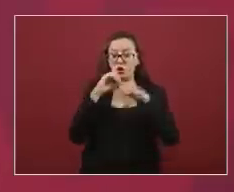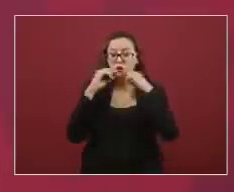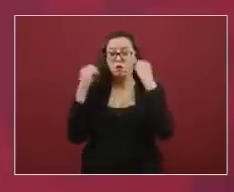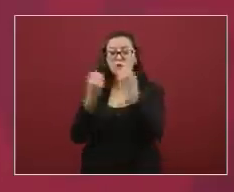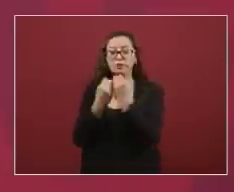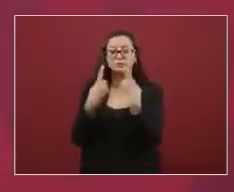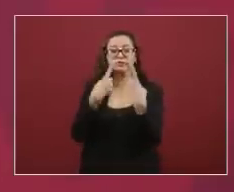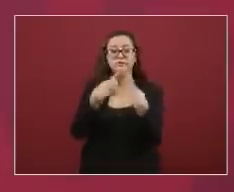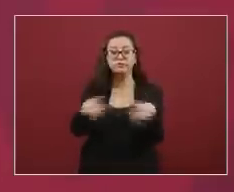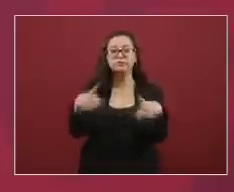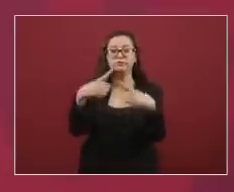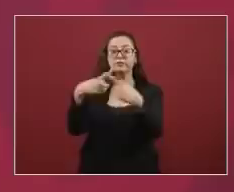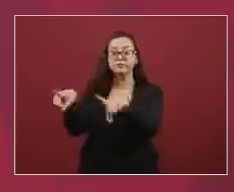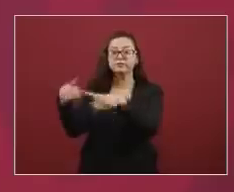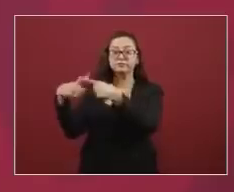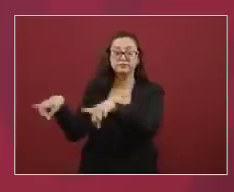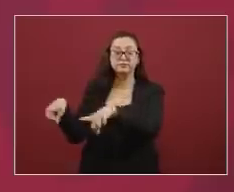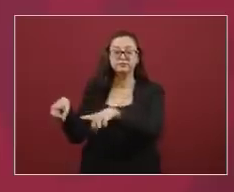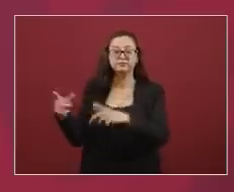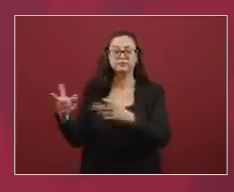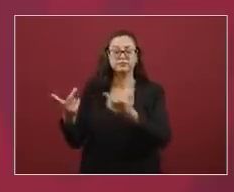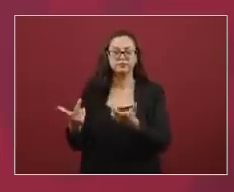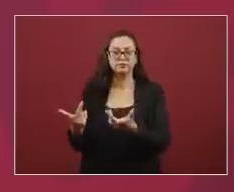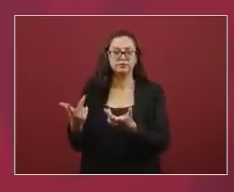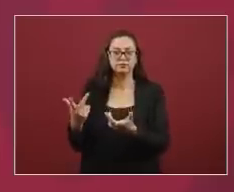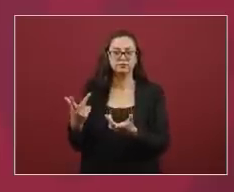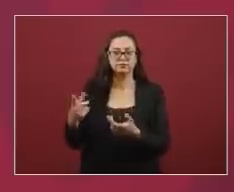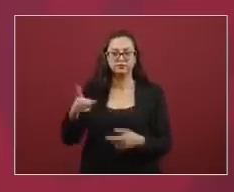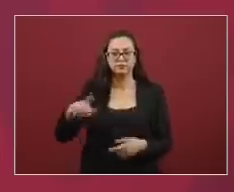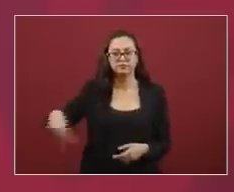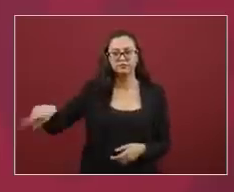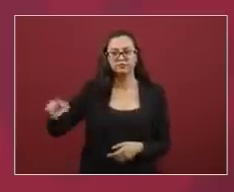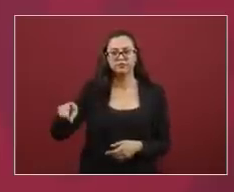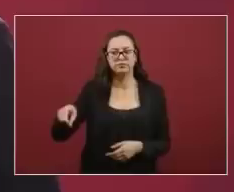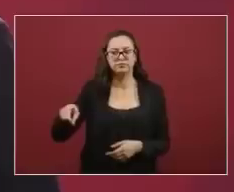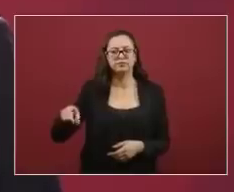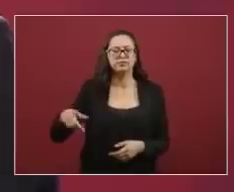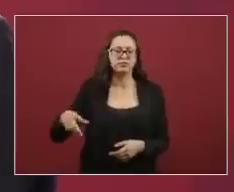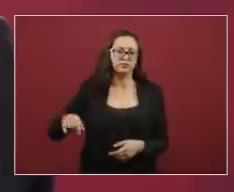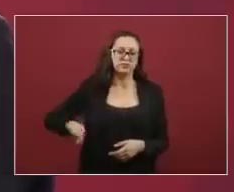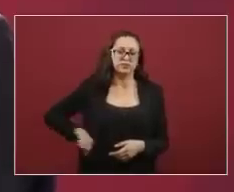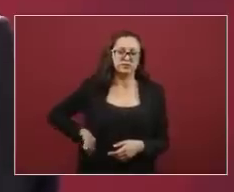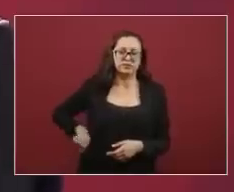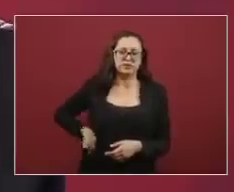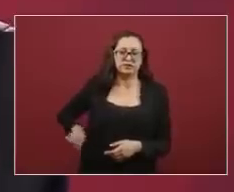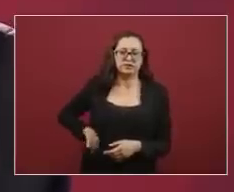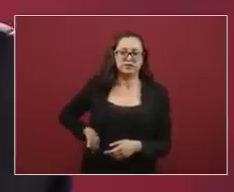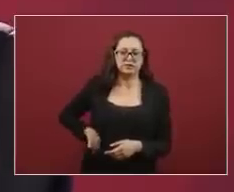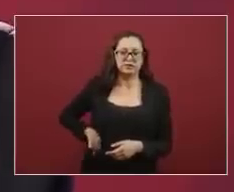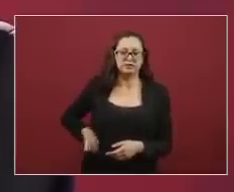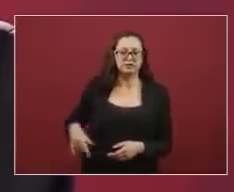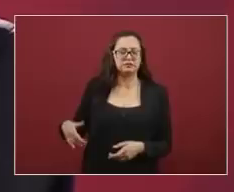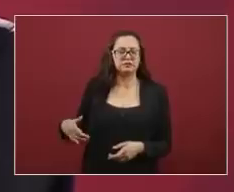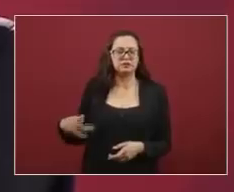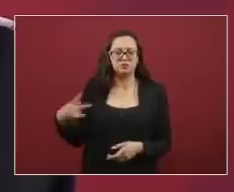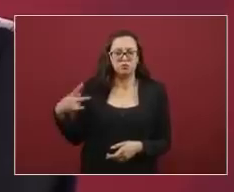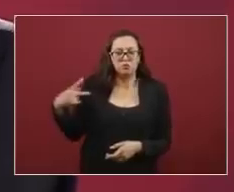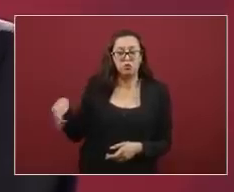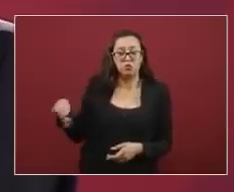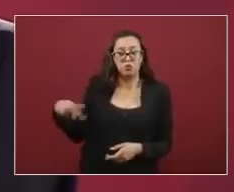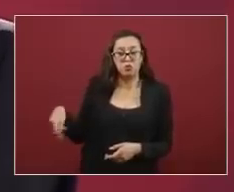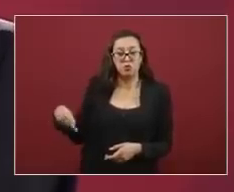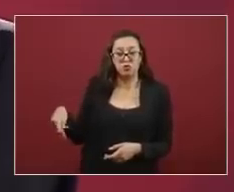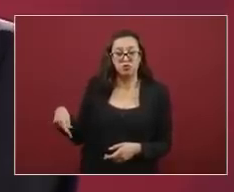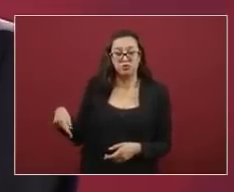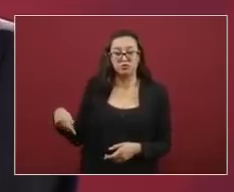tendencias pues tienen sus intereses y no siempre actúan